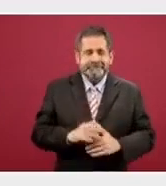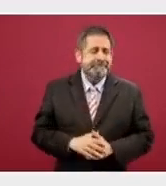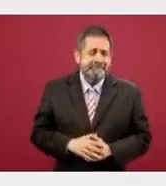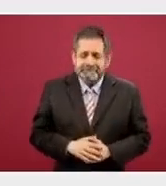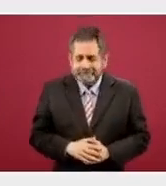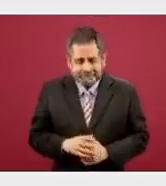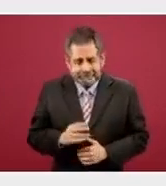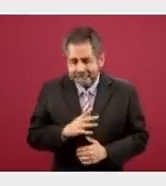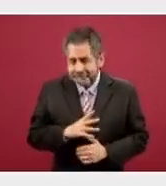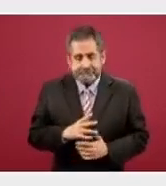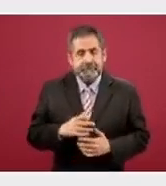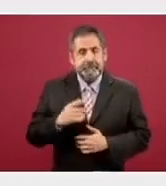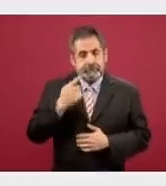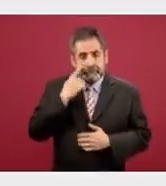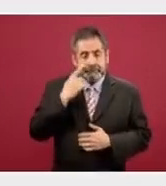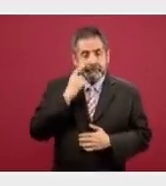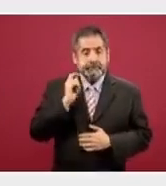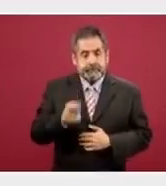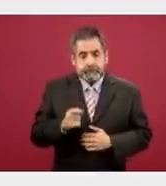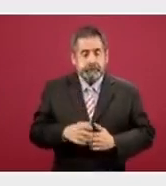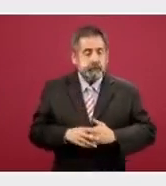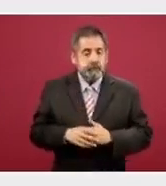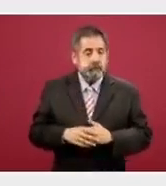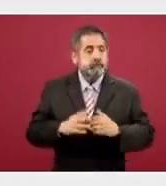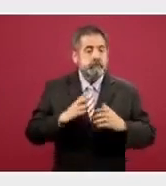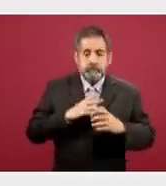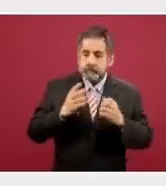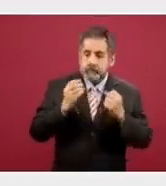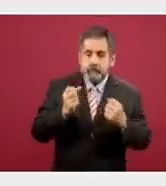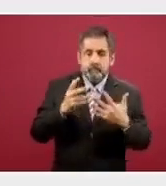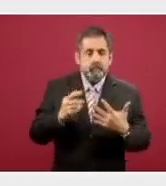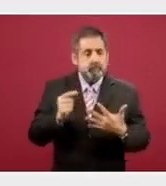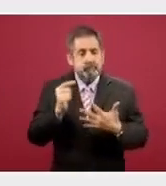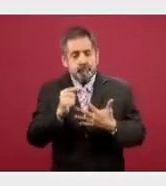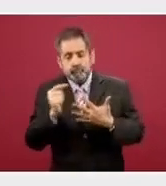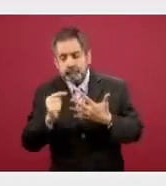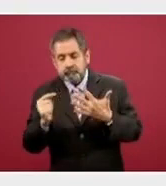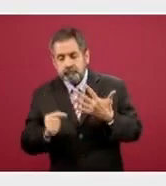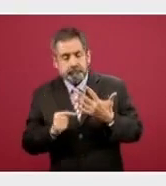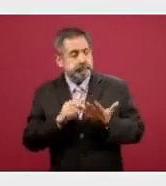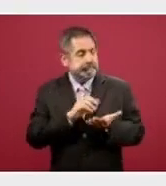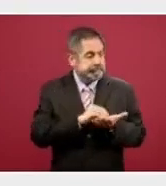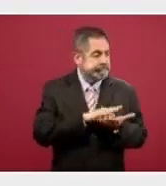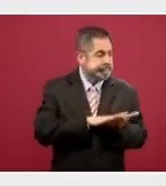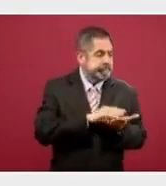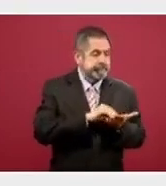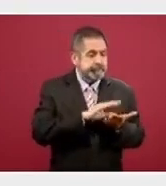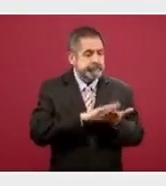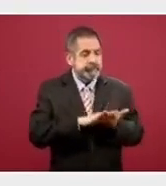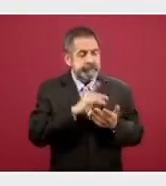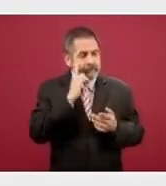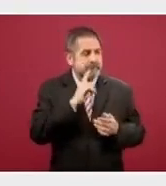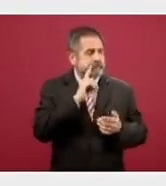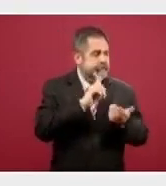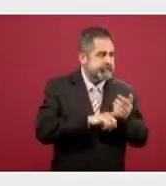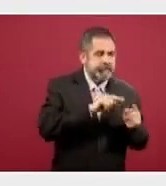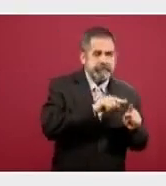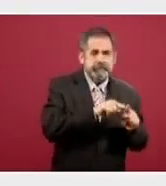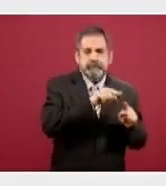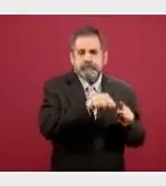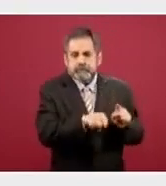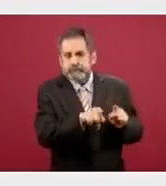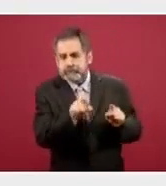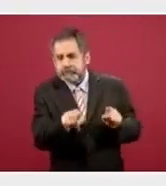razón? Porque hay muchos mecanismos con los que se puede documentar la circulación o no